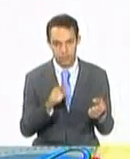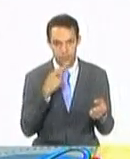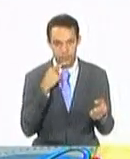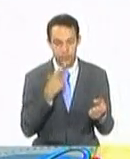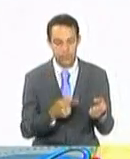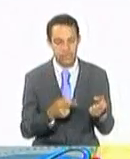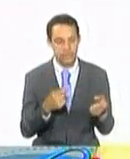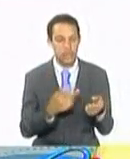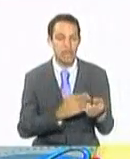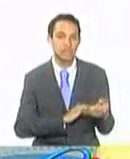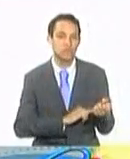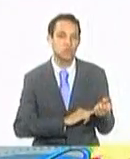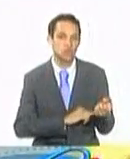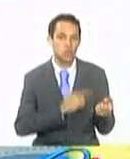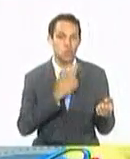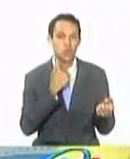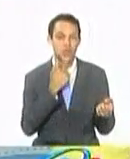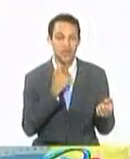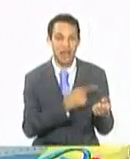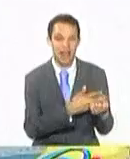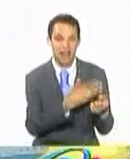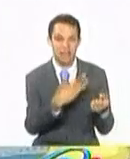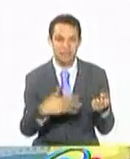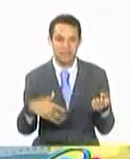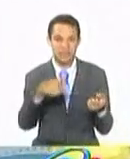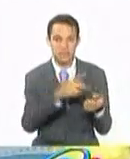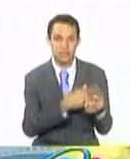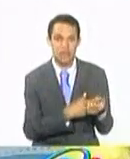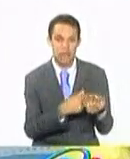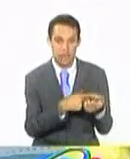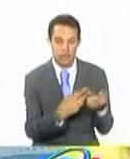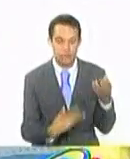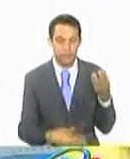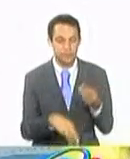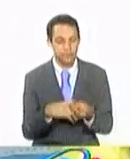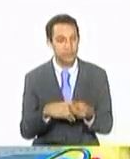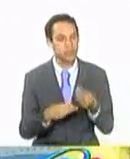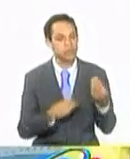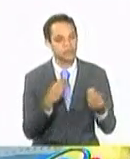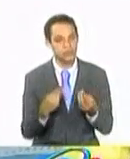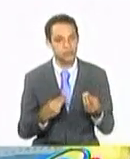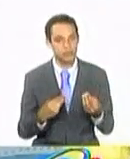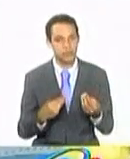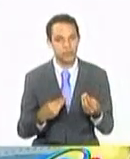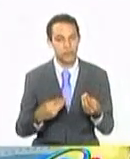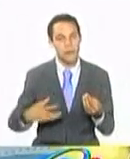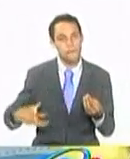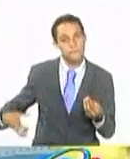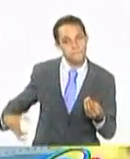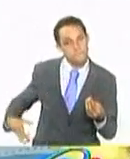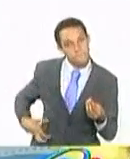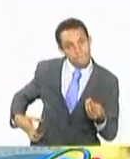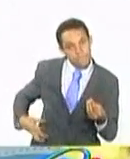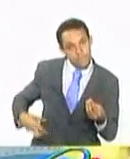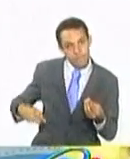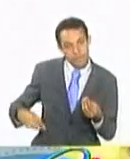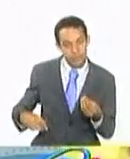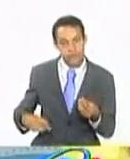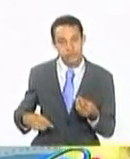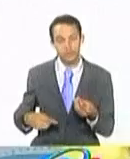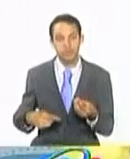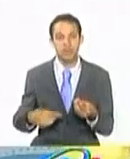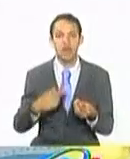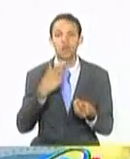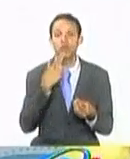sangre del paciente para mirar Cómo es el comportamiento metabólico del páncreas se le da una dosis de unos azúcares